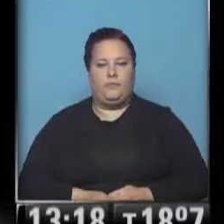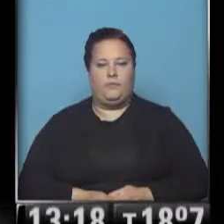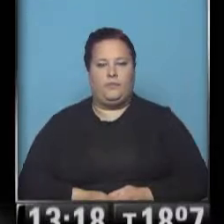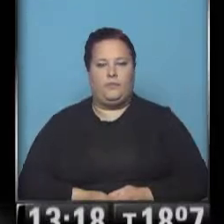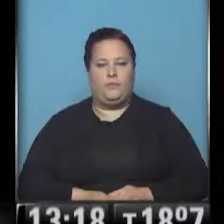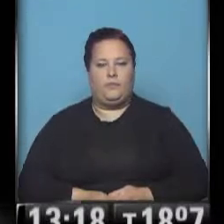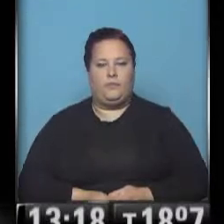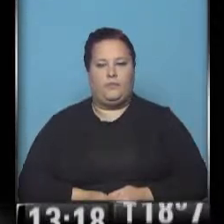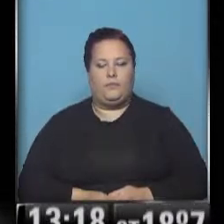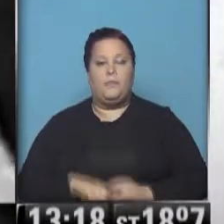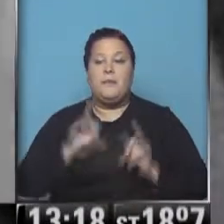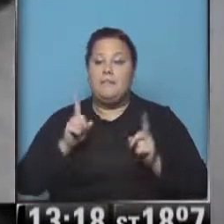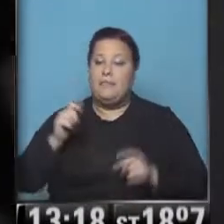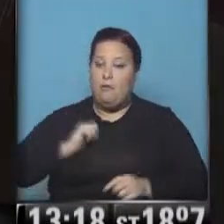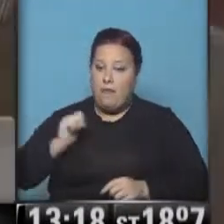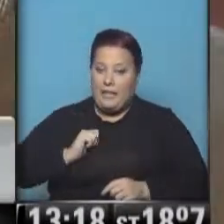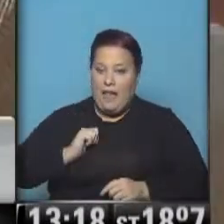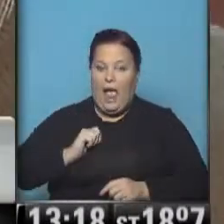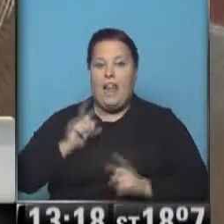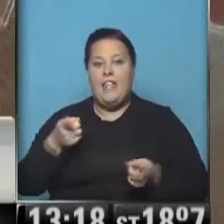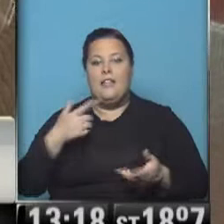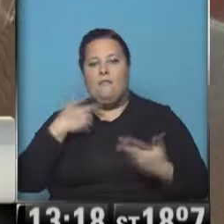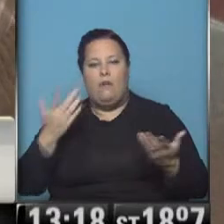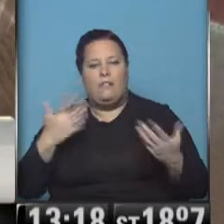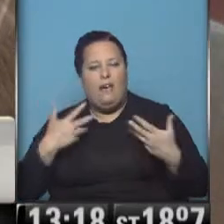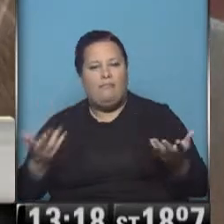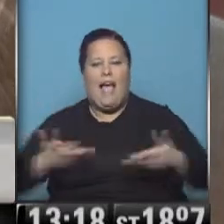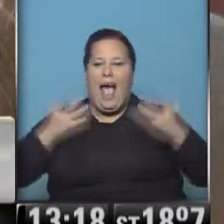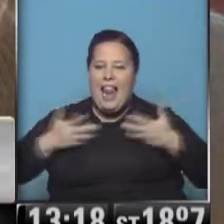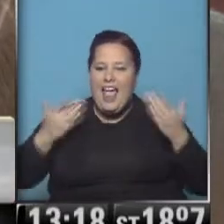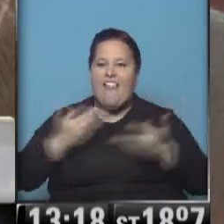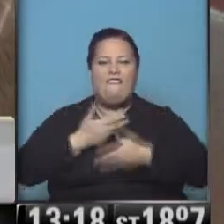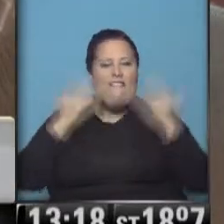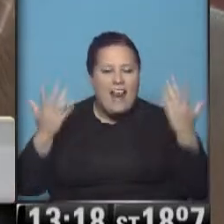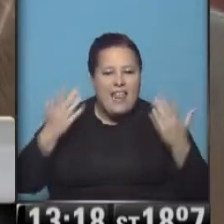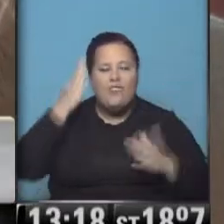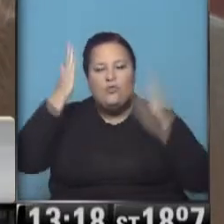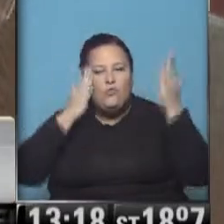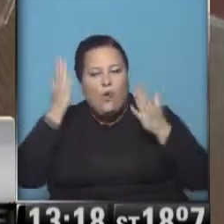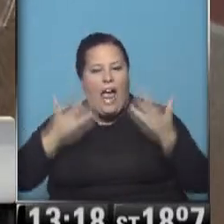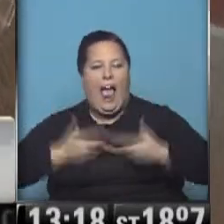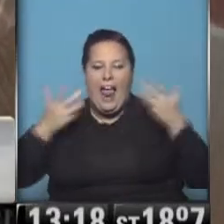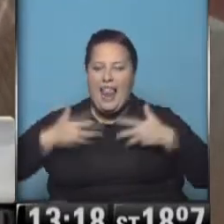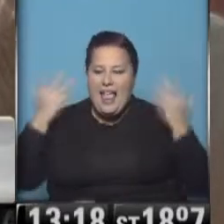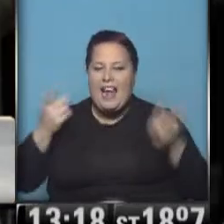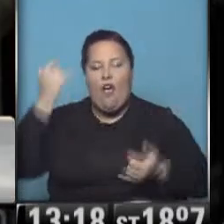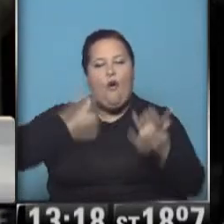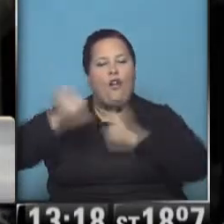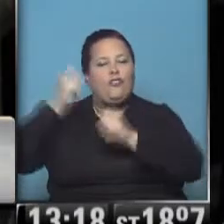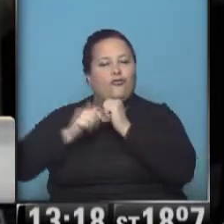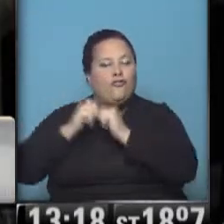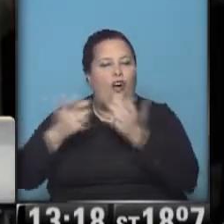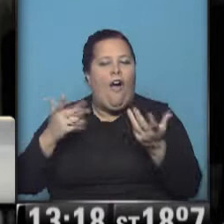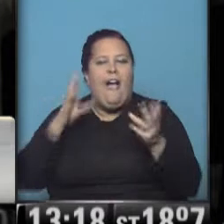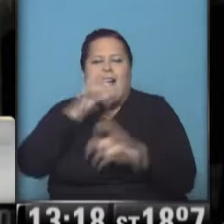son los mismos militantes son los que se muestran desacartonado alegres felices con mucha esperanza con alegría contándonos a negros entonces no había manera